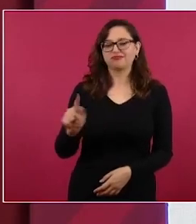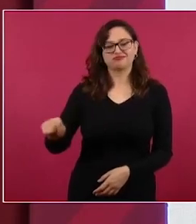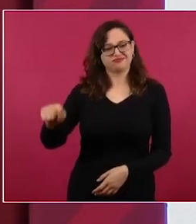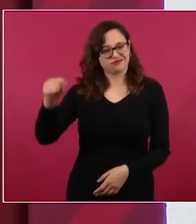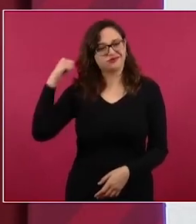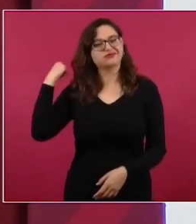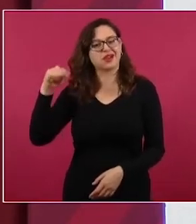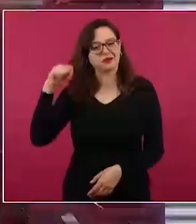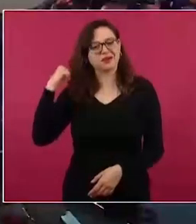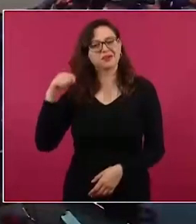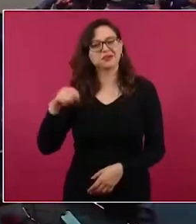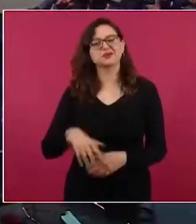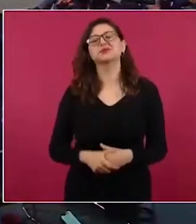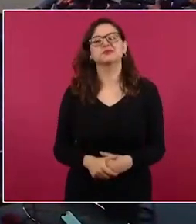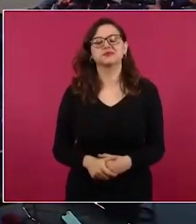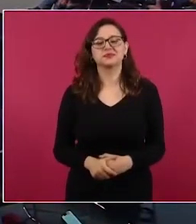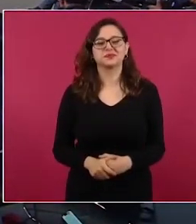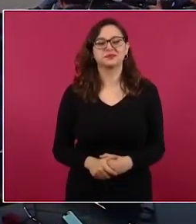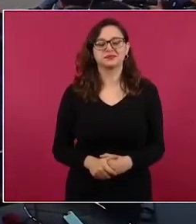Y así